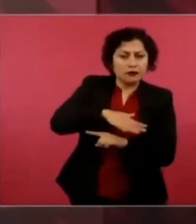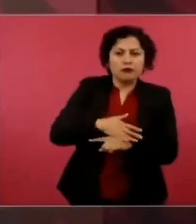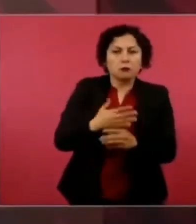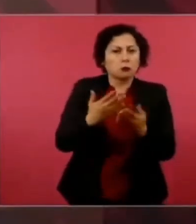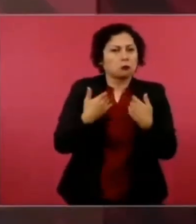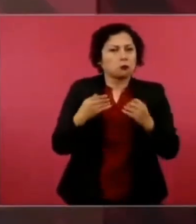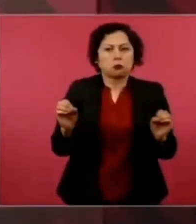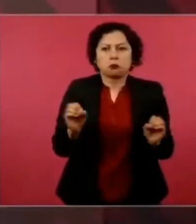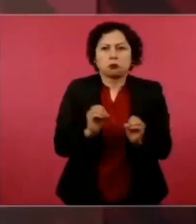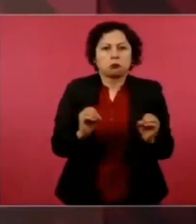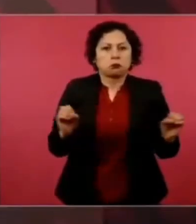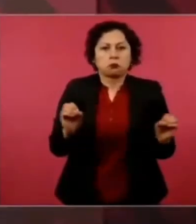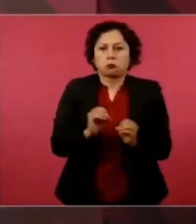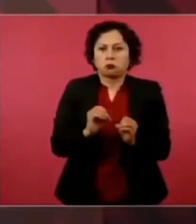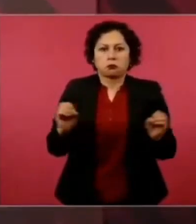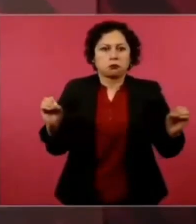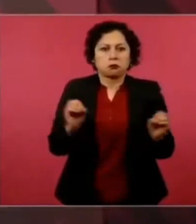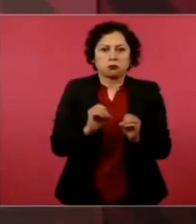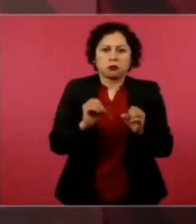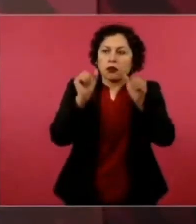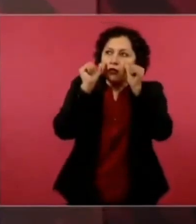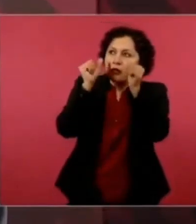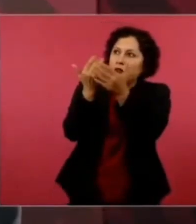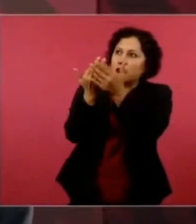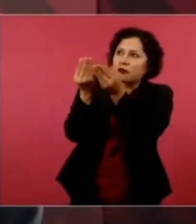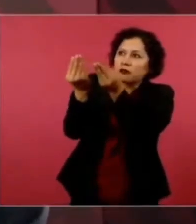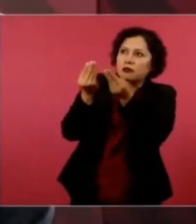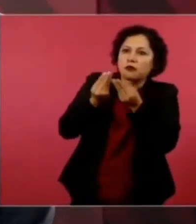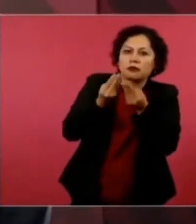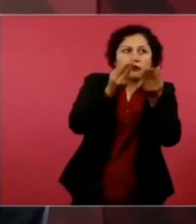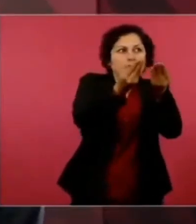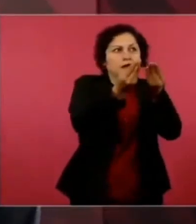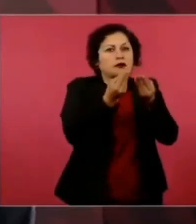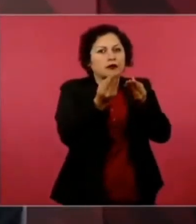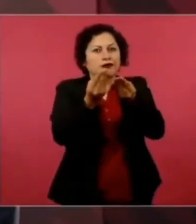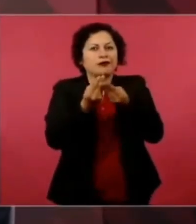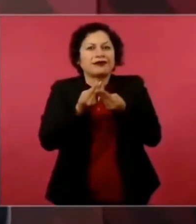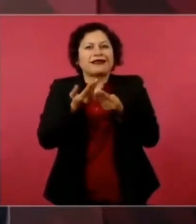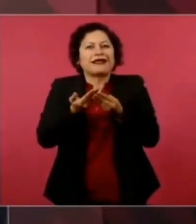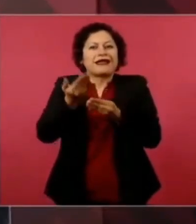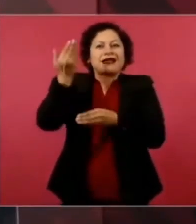sino primero fueron las llamadas cartas de intención